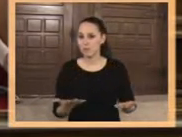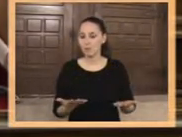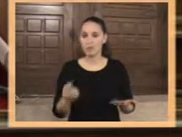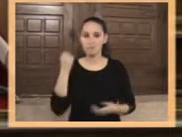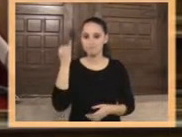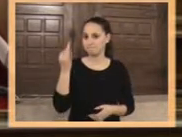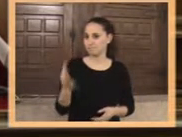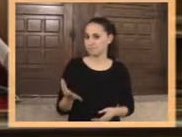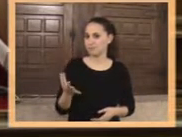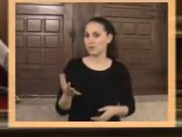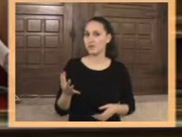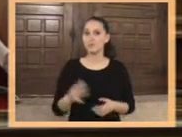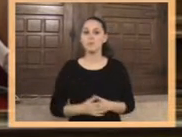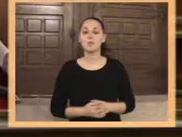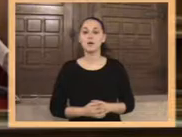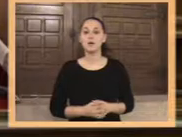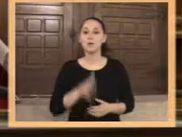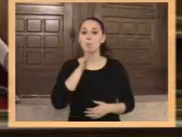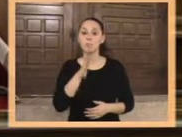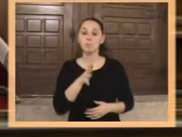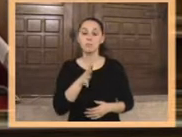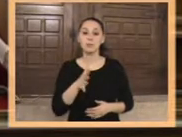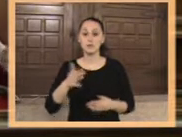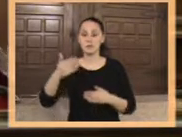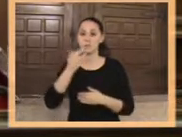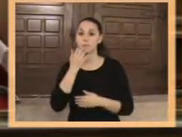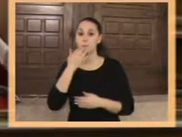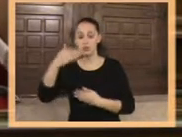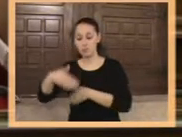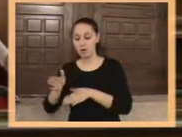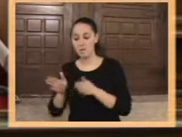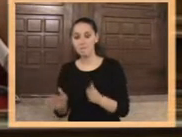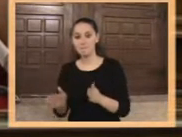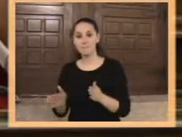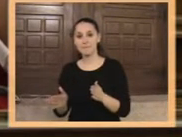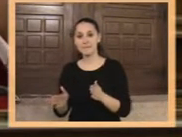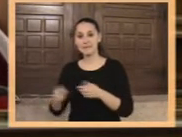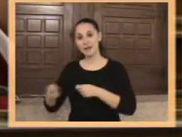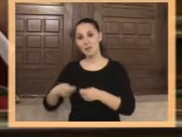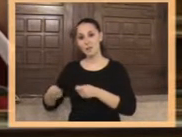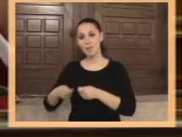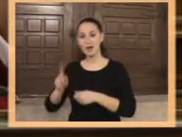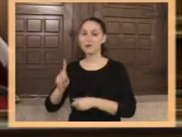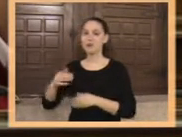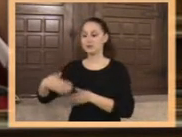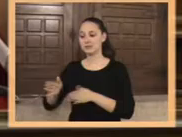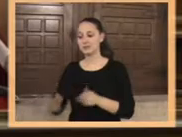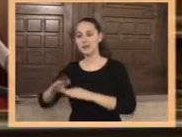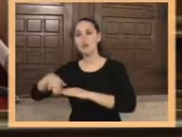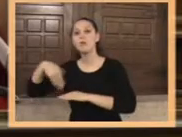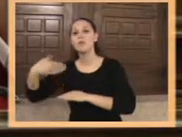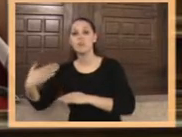nueva ordenanza a la situación de la venta ambulante en el municipio de Plasencia y, además, de adecuarlo